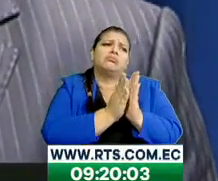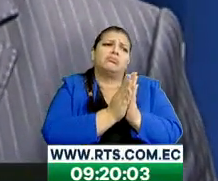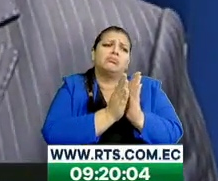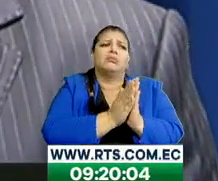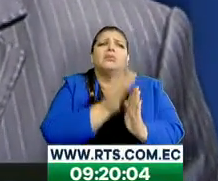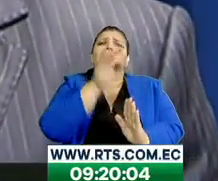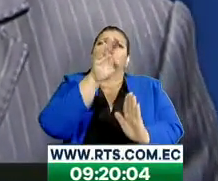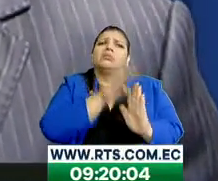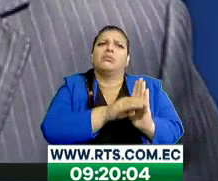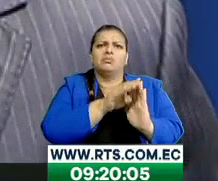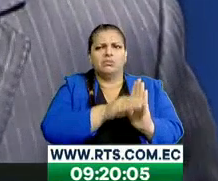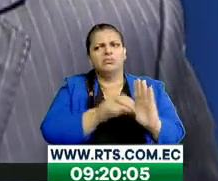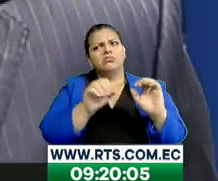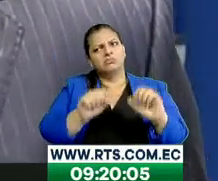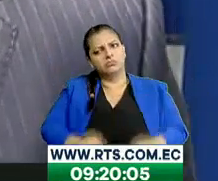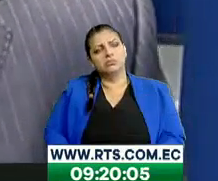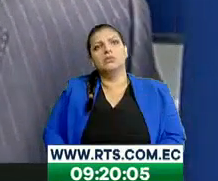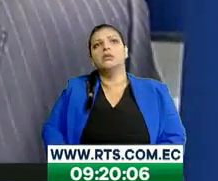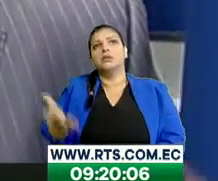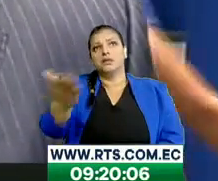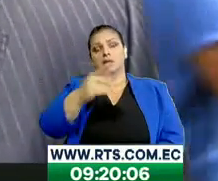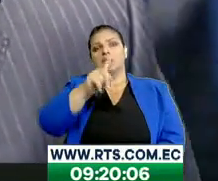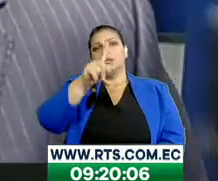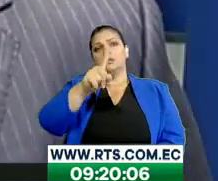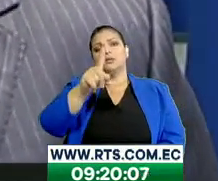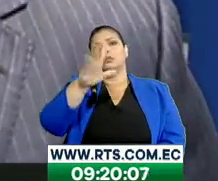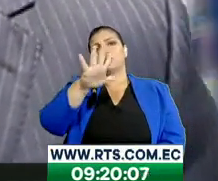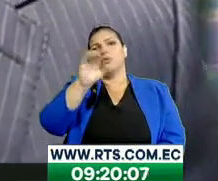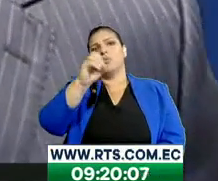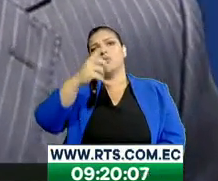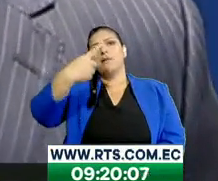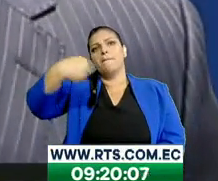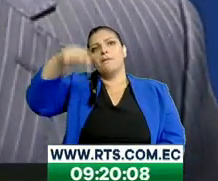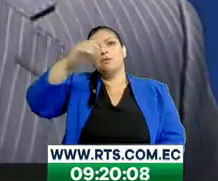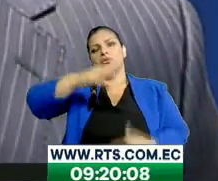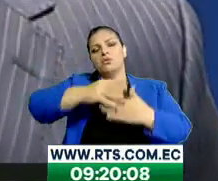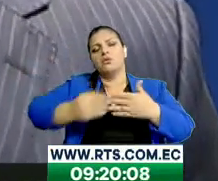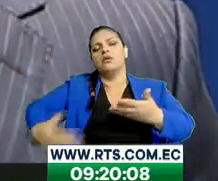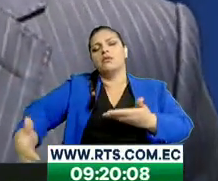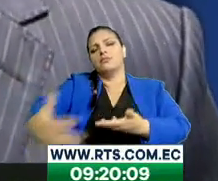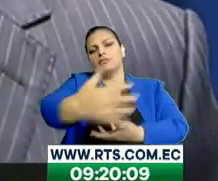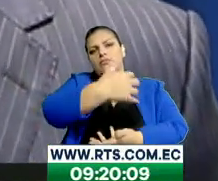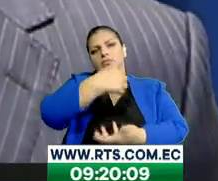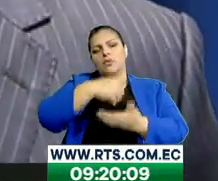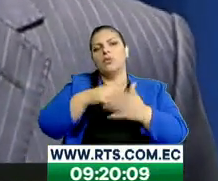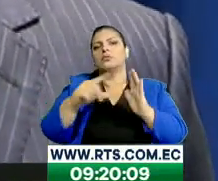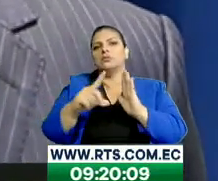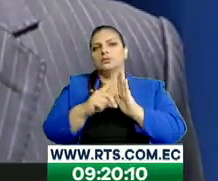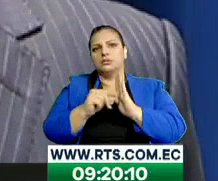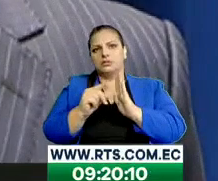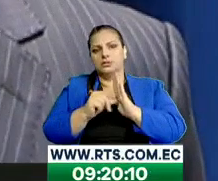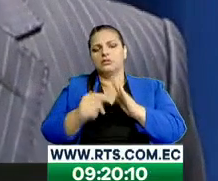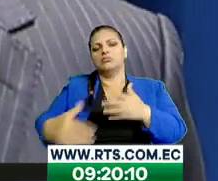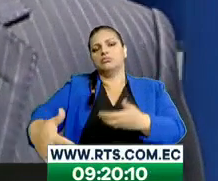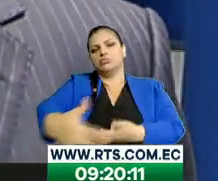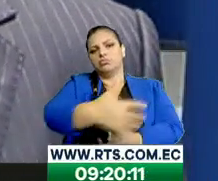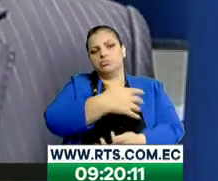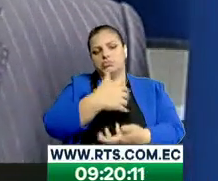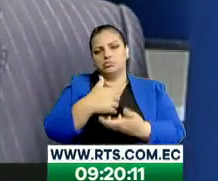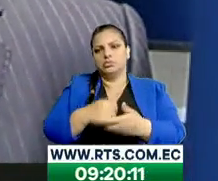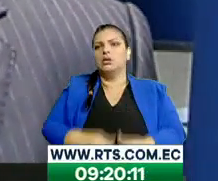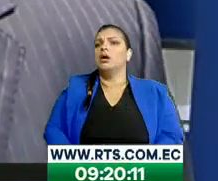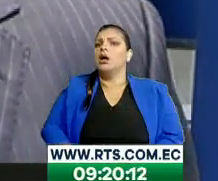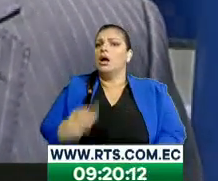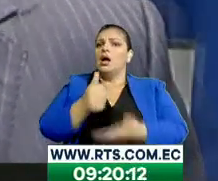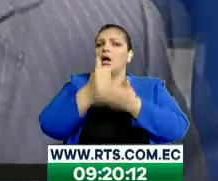$150 millones de recaudación por parte del Servicio de Rentas Internas y ha beneficiado alrededor de 200.000